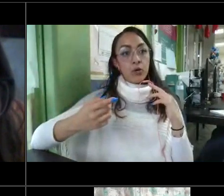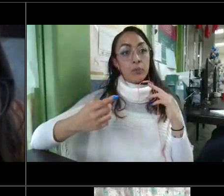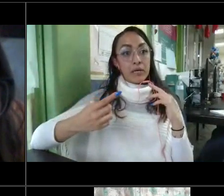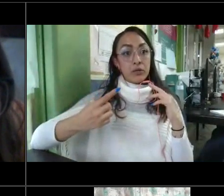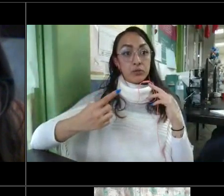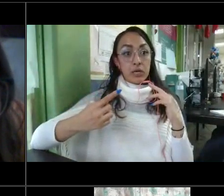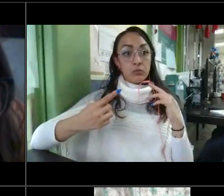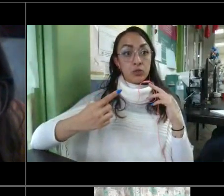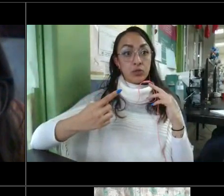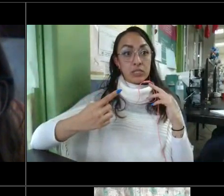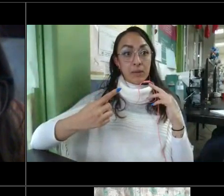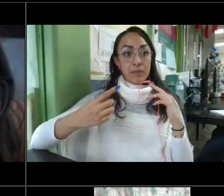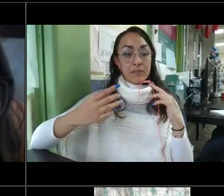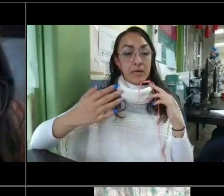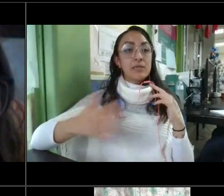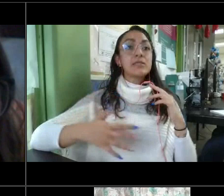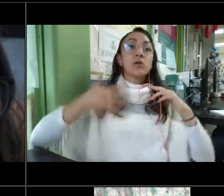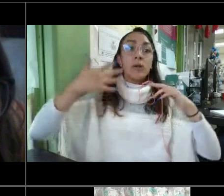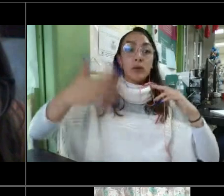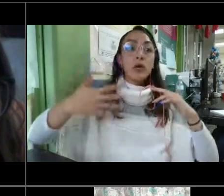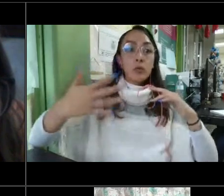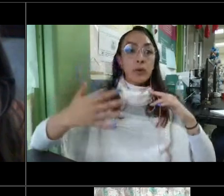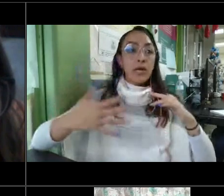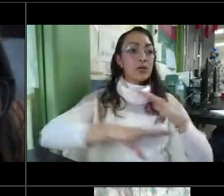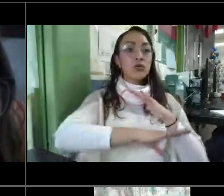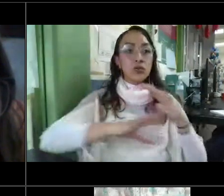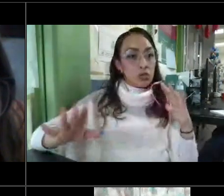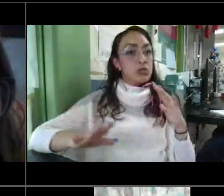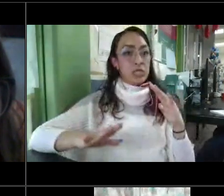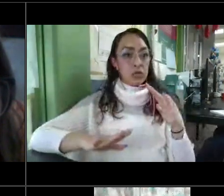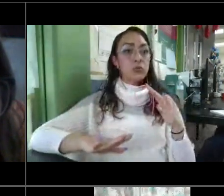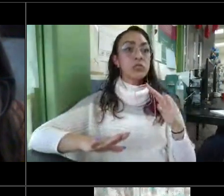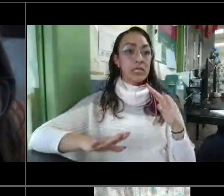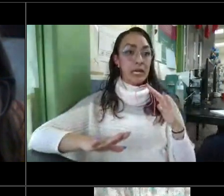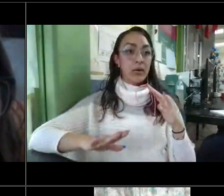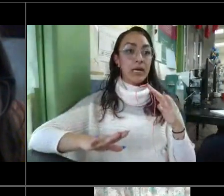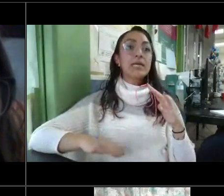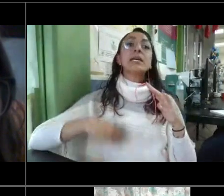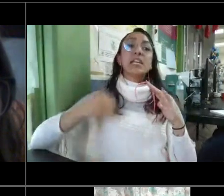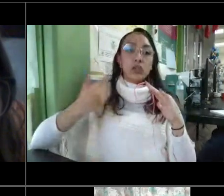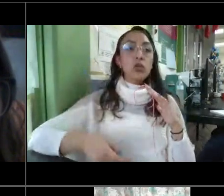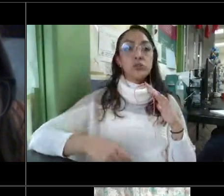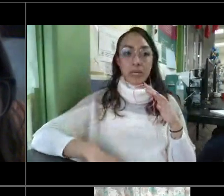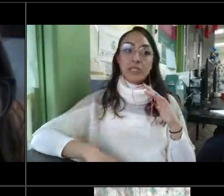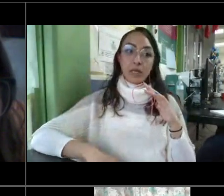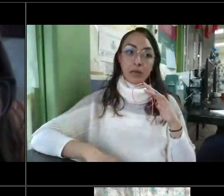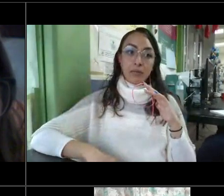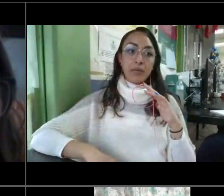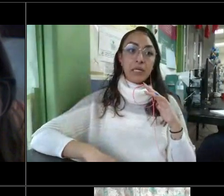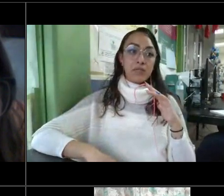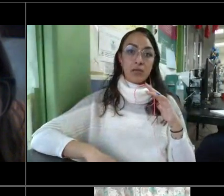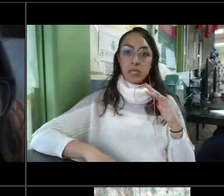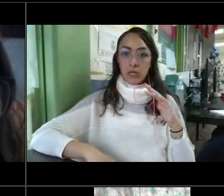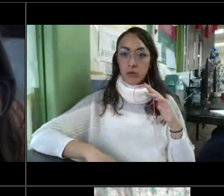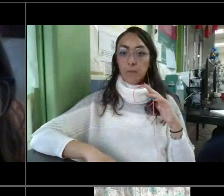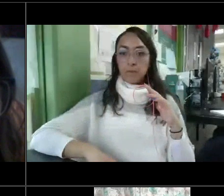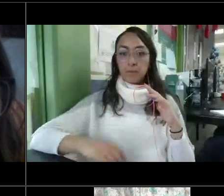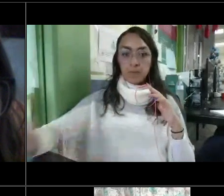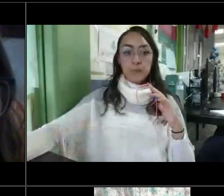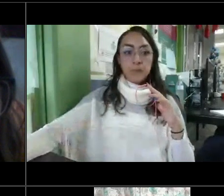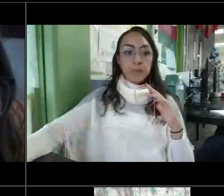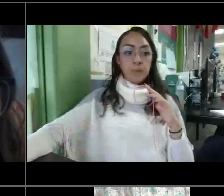solamente voy a ocupar con un alumno con discapacidad, sino que voy a ocupar con todos los alumnos en el aula y todos van a estar beneficiados de